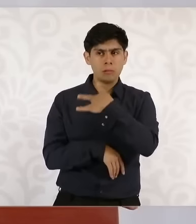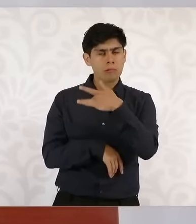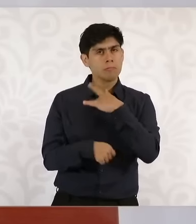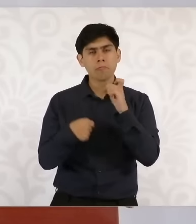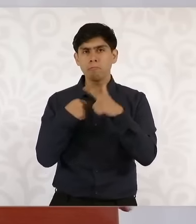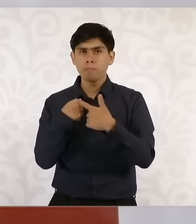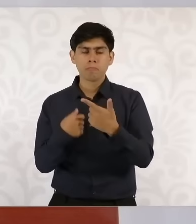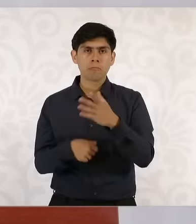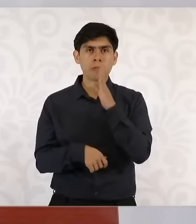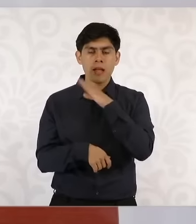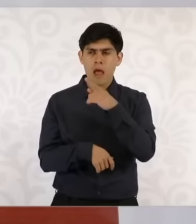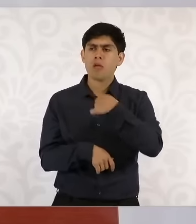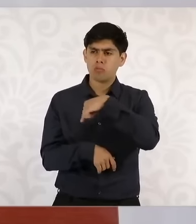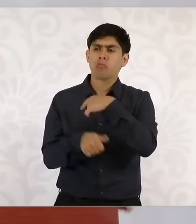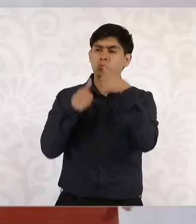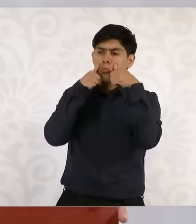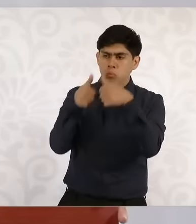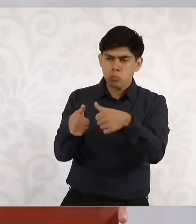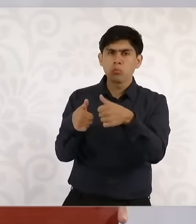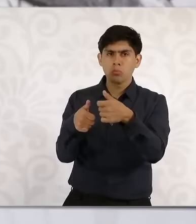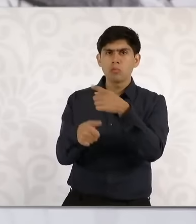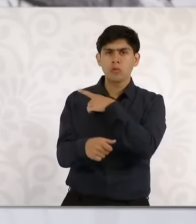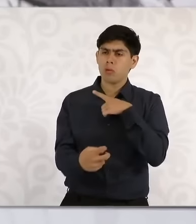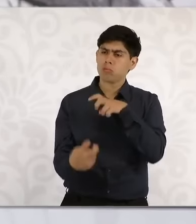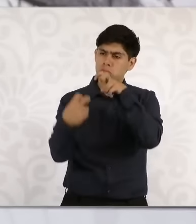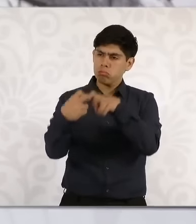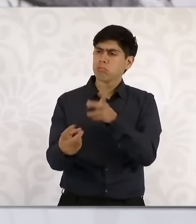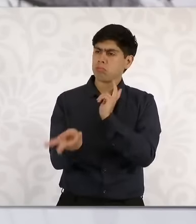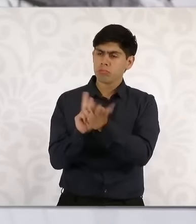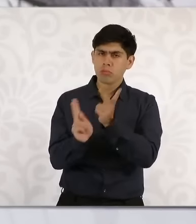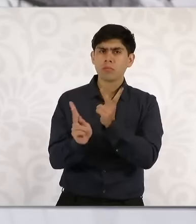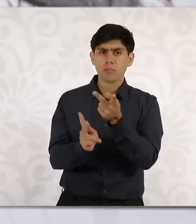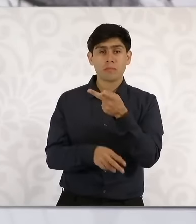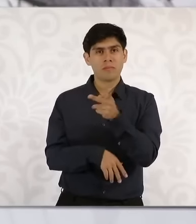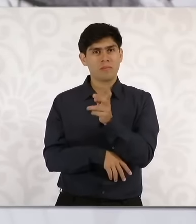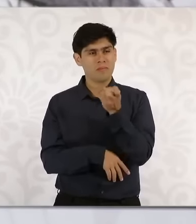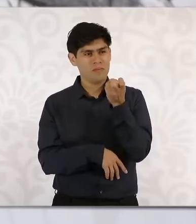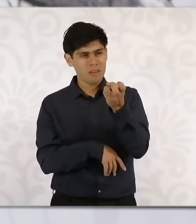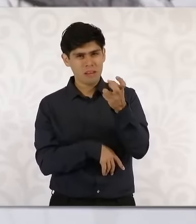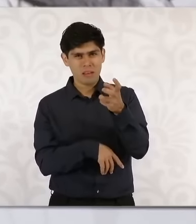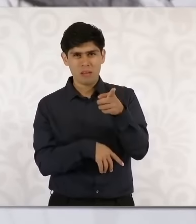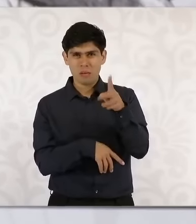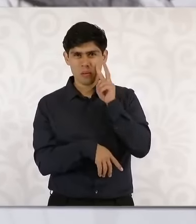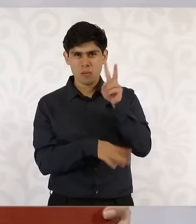demanda legítima, justificada, pues hay que escuchar a los jóvenes. Pero esta violencia,